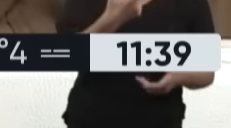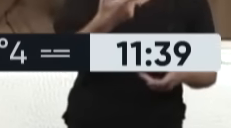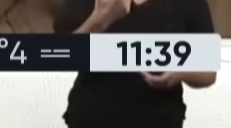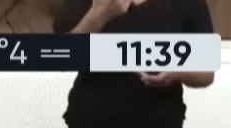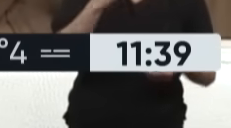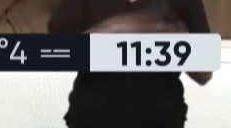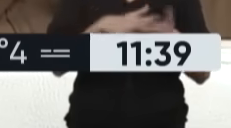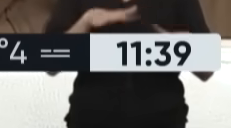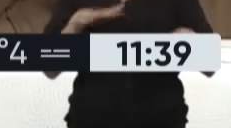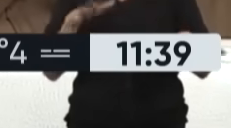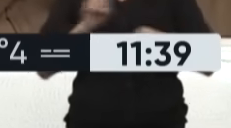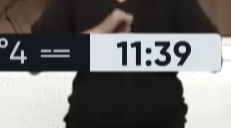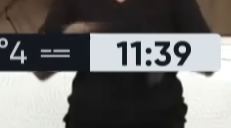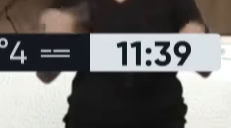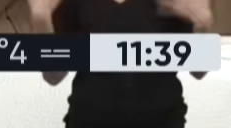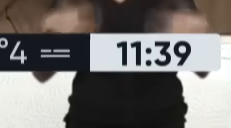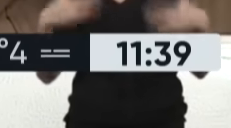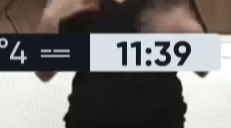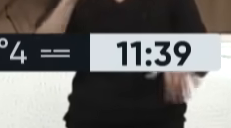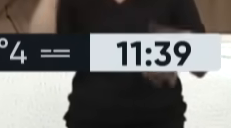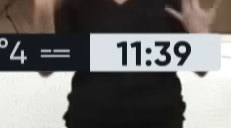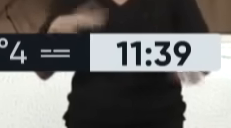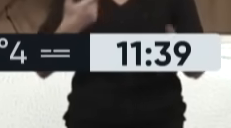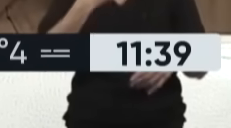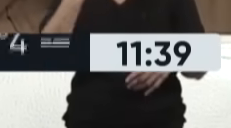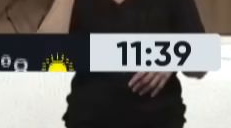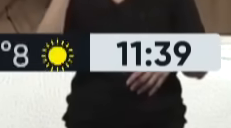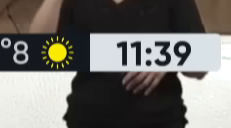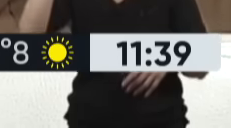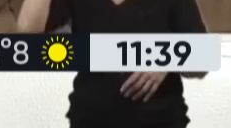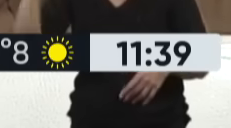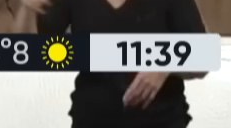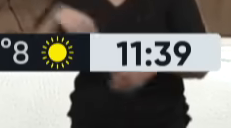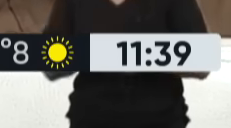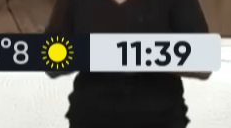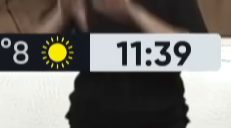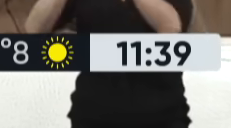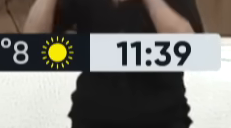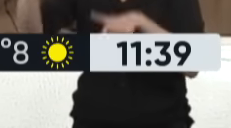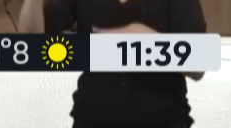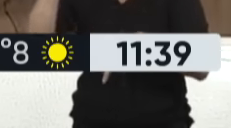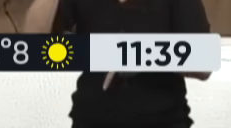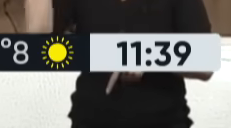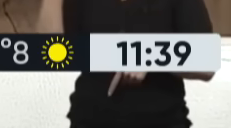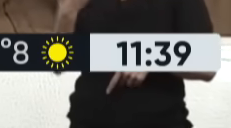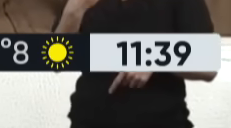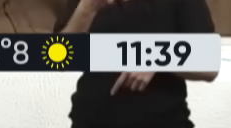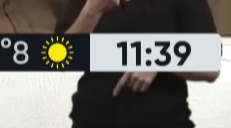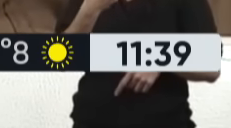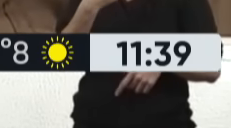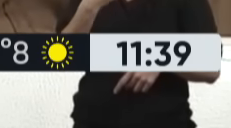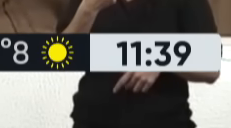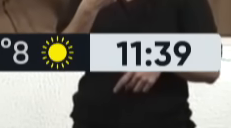del escándalo con la CIDE. Hace días, en una entrevista, el